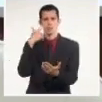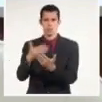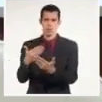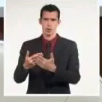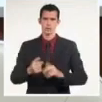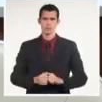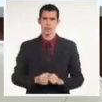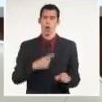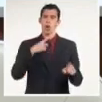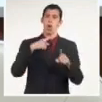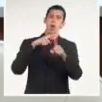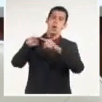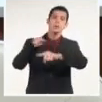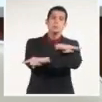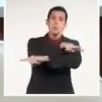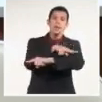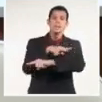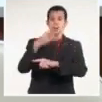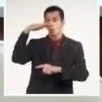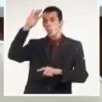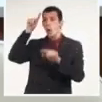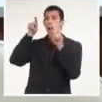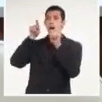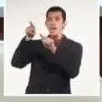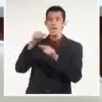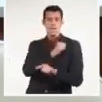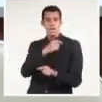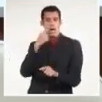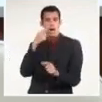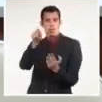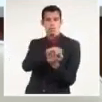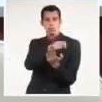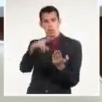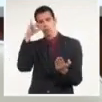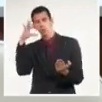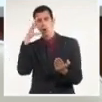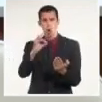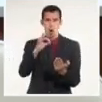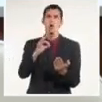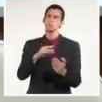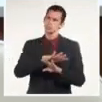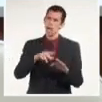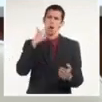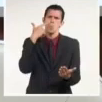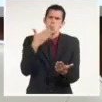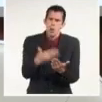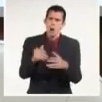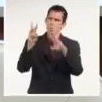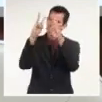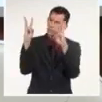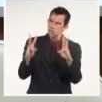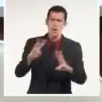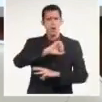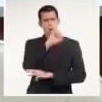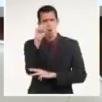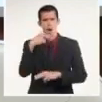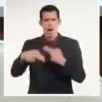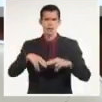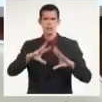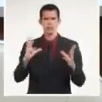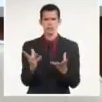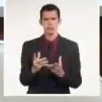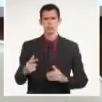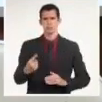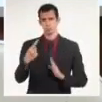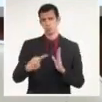que en sentido general se han venido cumpliendo todo el cronograma y todos los pasos electorales. Yo quería agradecer y aprovechar la oportunidad que están